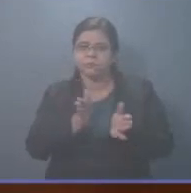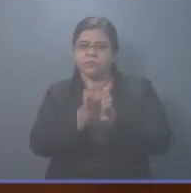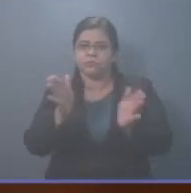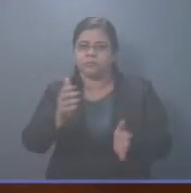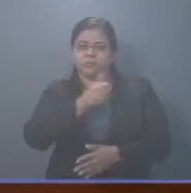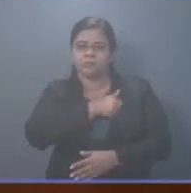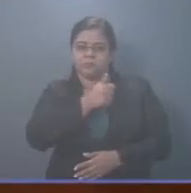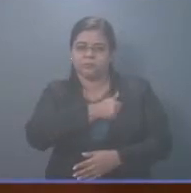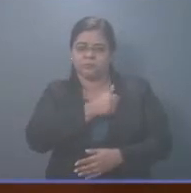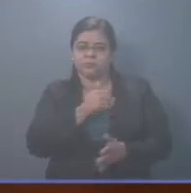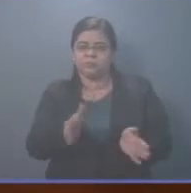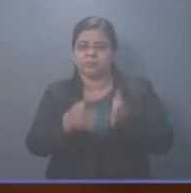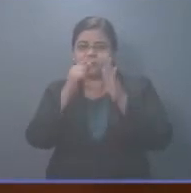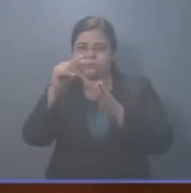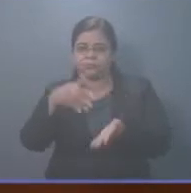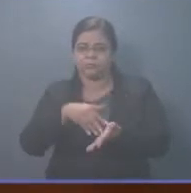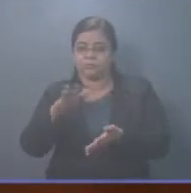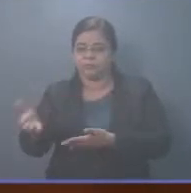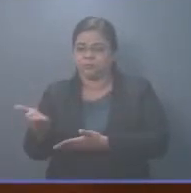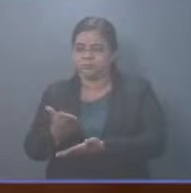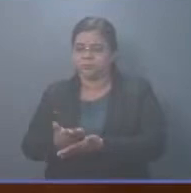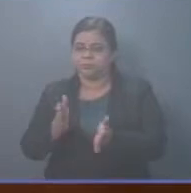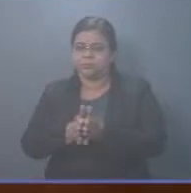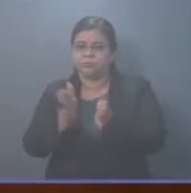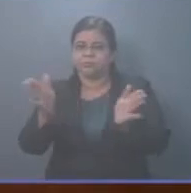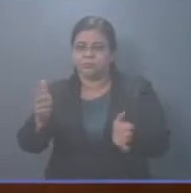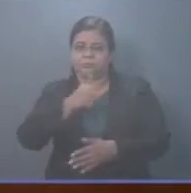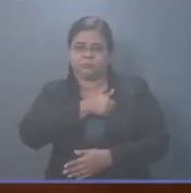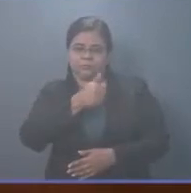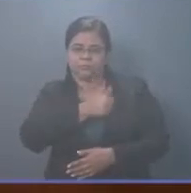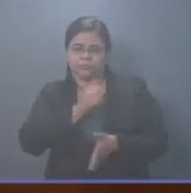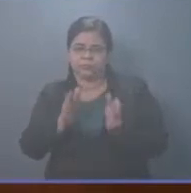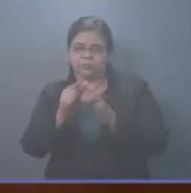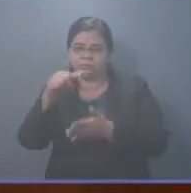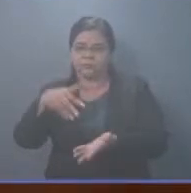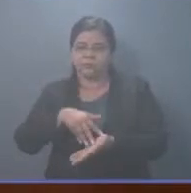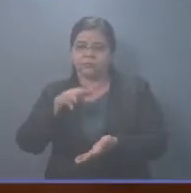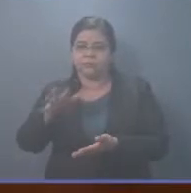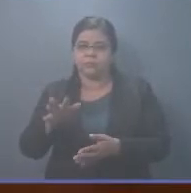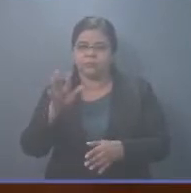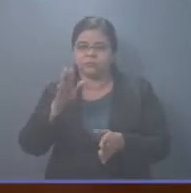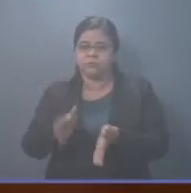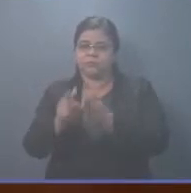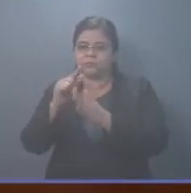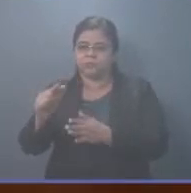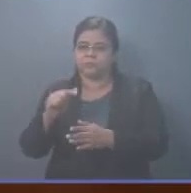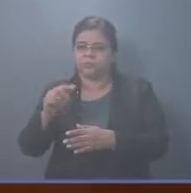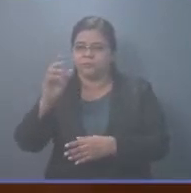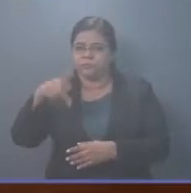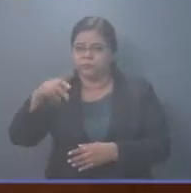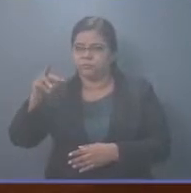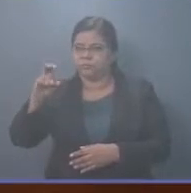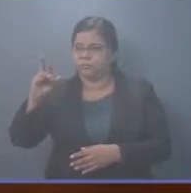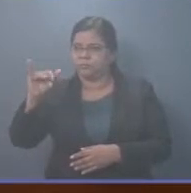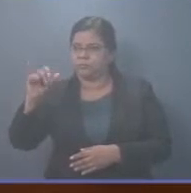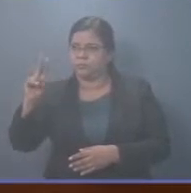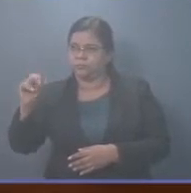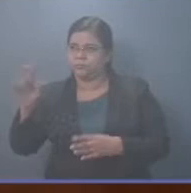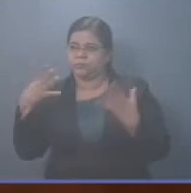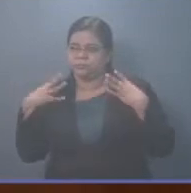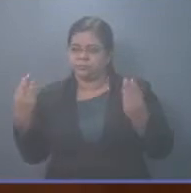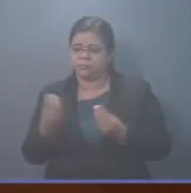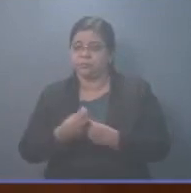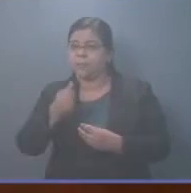de las instituciones públicas. Él propone deberes generales de las instituciones públicas e instituciones de previsión social privadas.